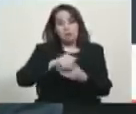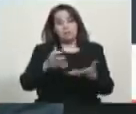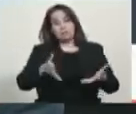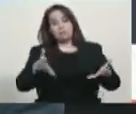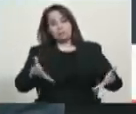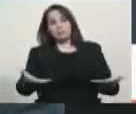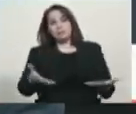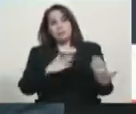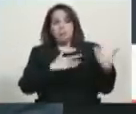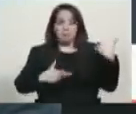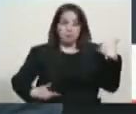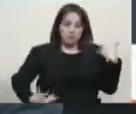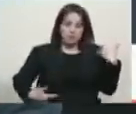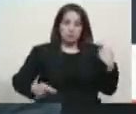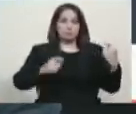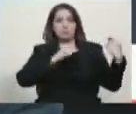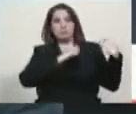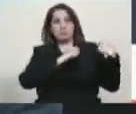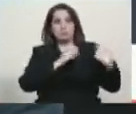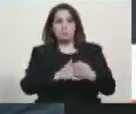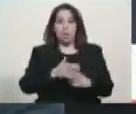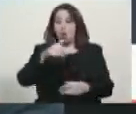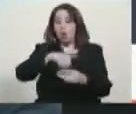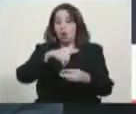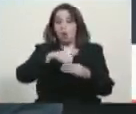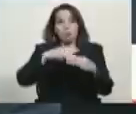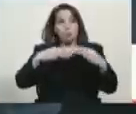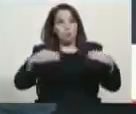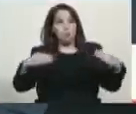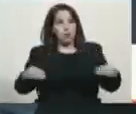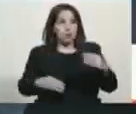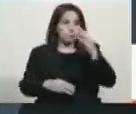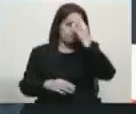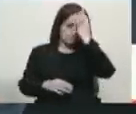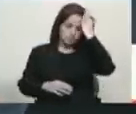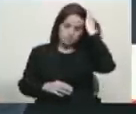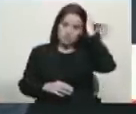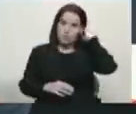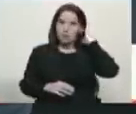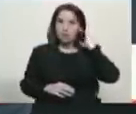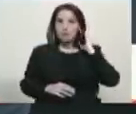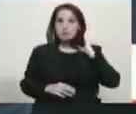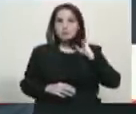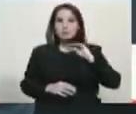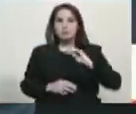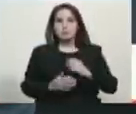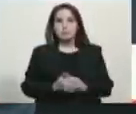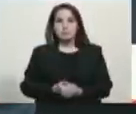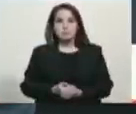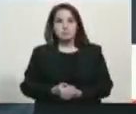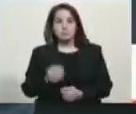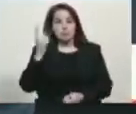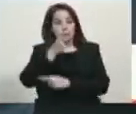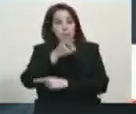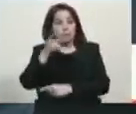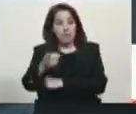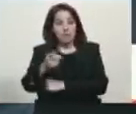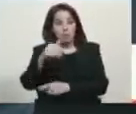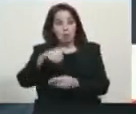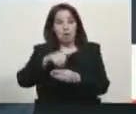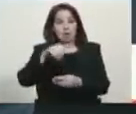otra vez, por voto popular, por mandato de la soberanía nacional, fui electo por